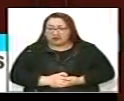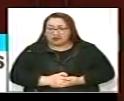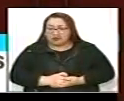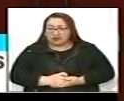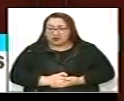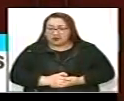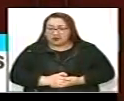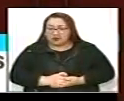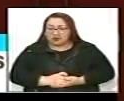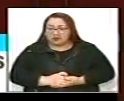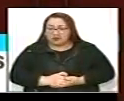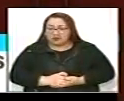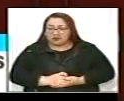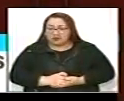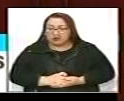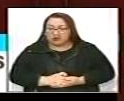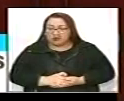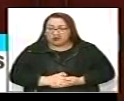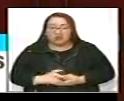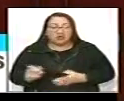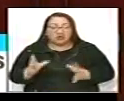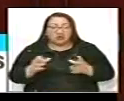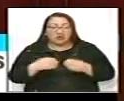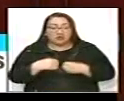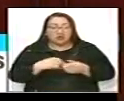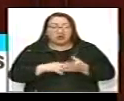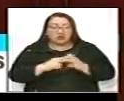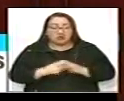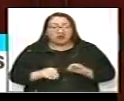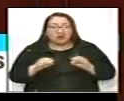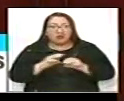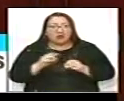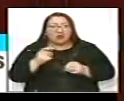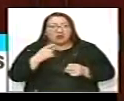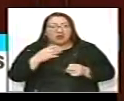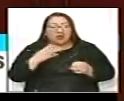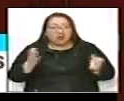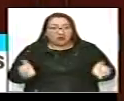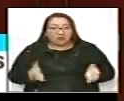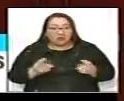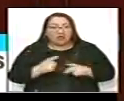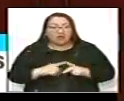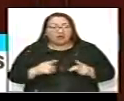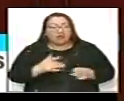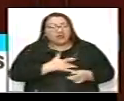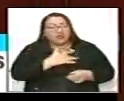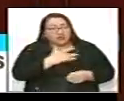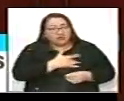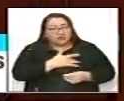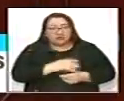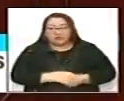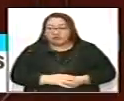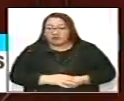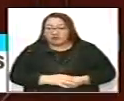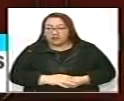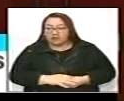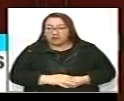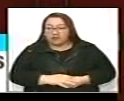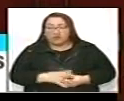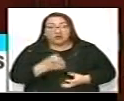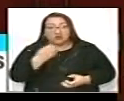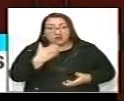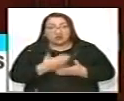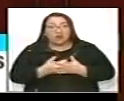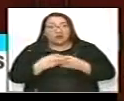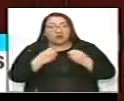y no permite tomarlo en cuenta para tomar decisiones, sino para compulsar sensibilidades. Quiero agradecer